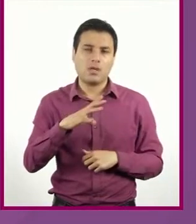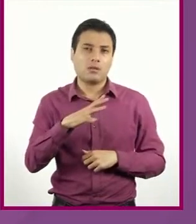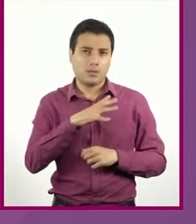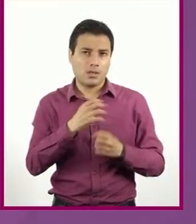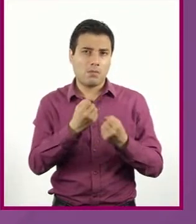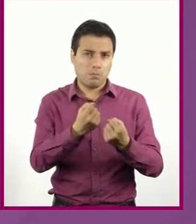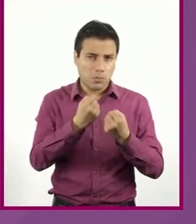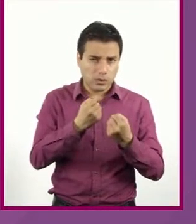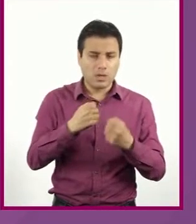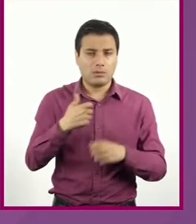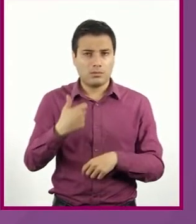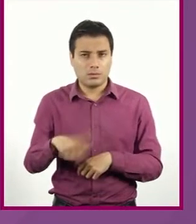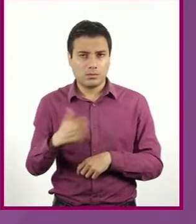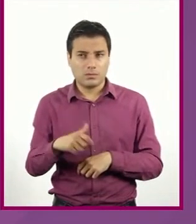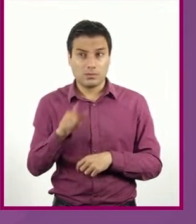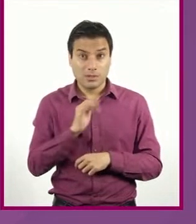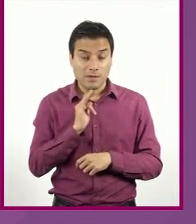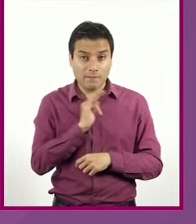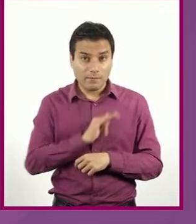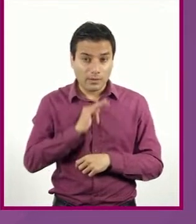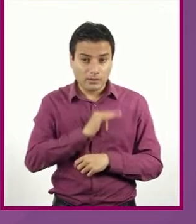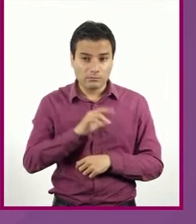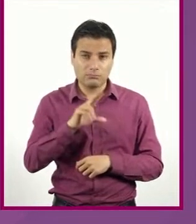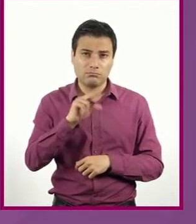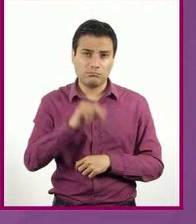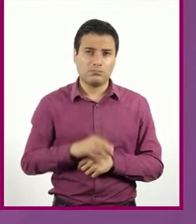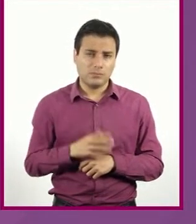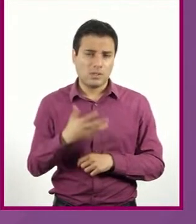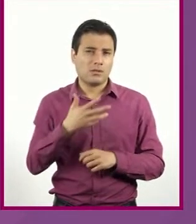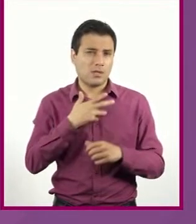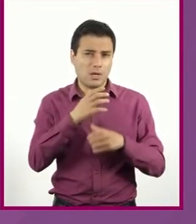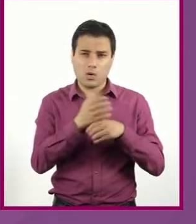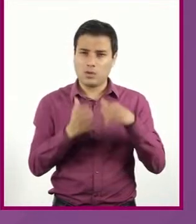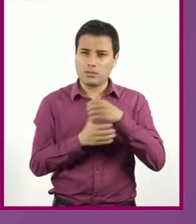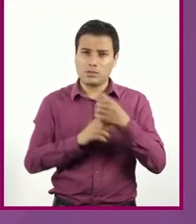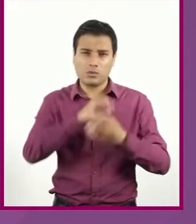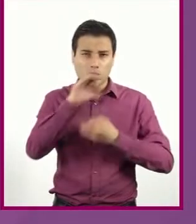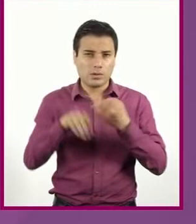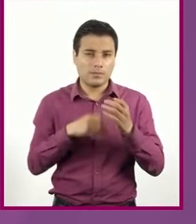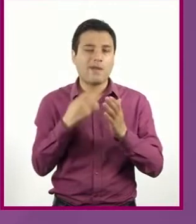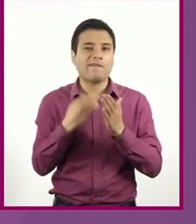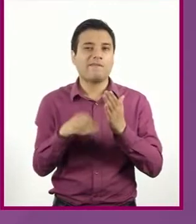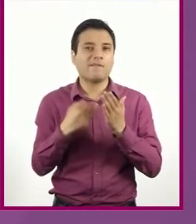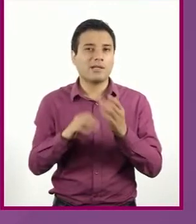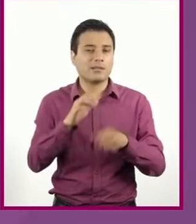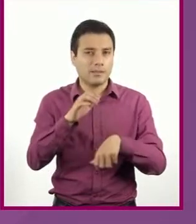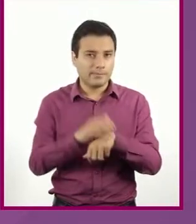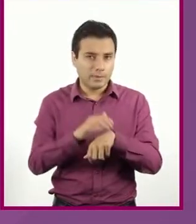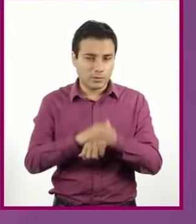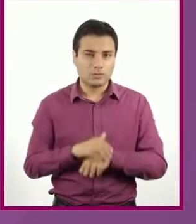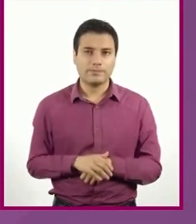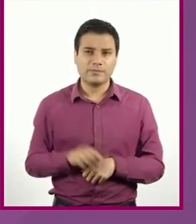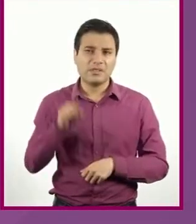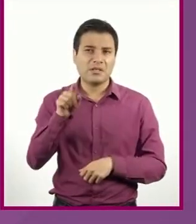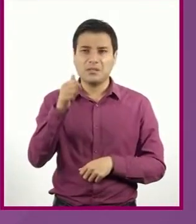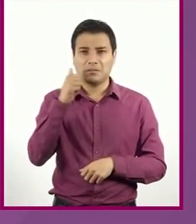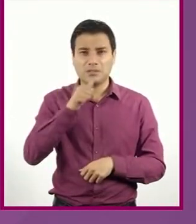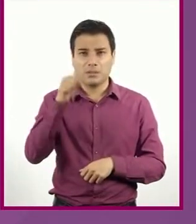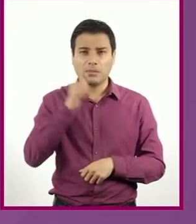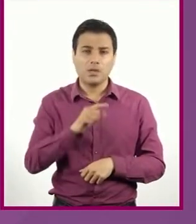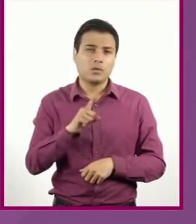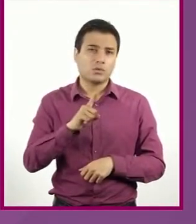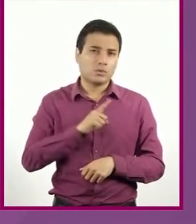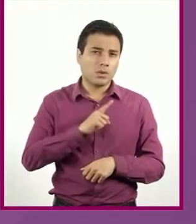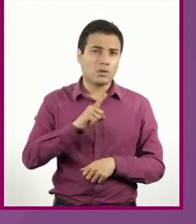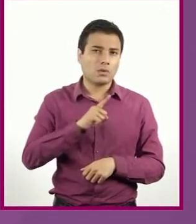riquezas, pero no era feliz. Lo tenía todo, pero no tenía amigos. Siempre estaba solo y por